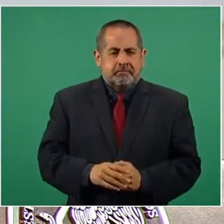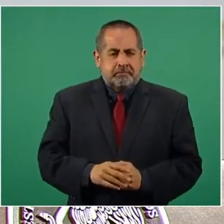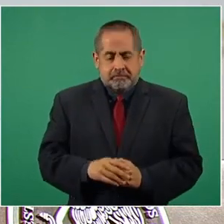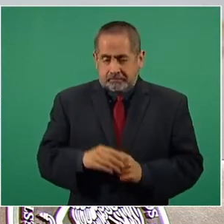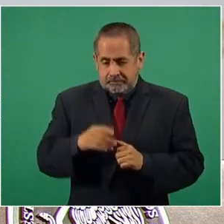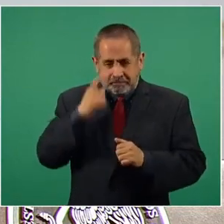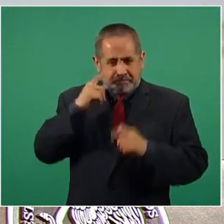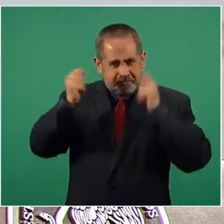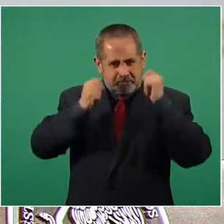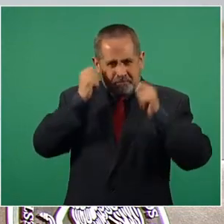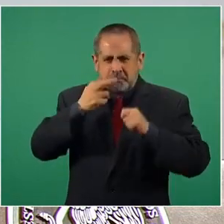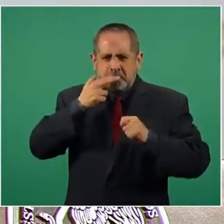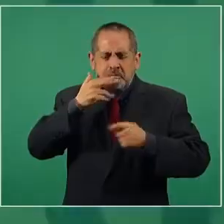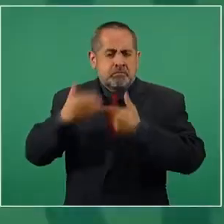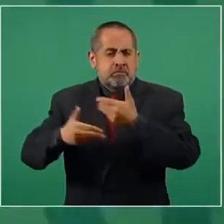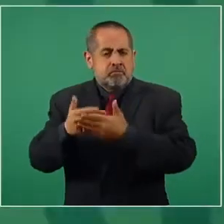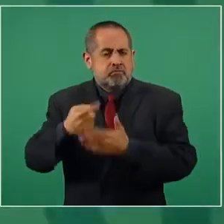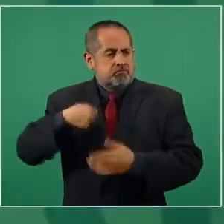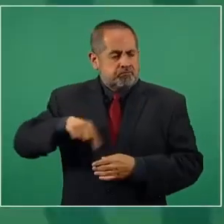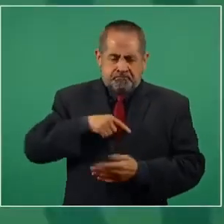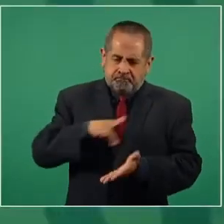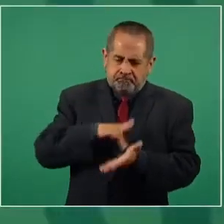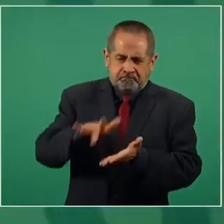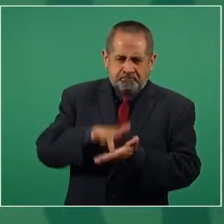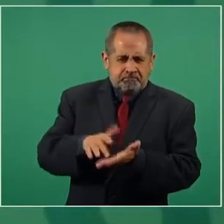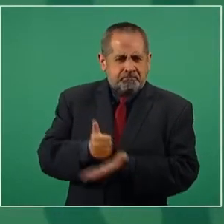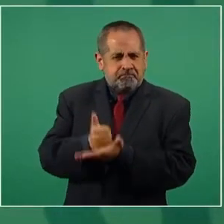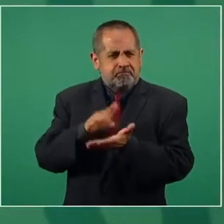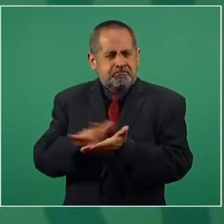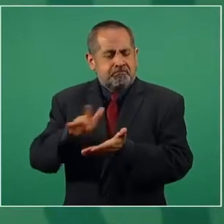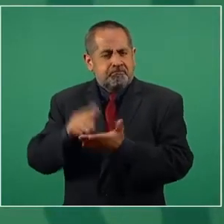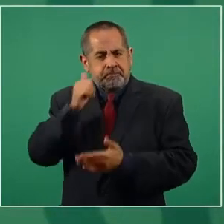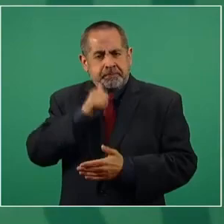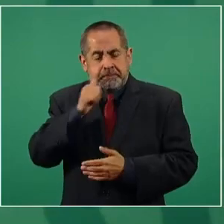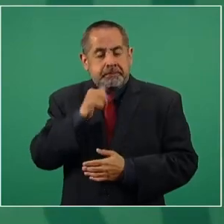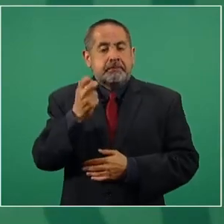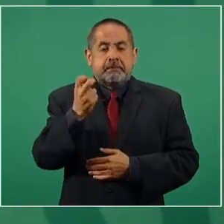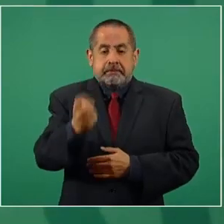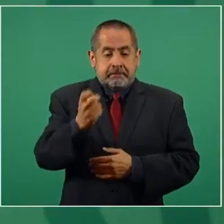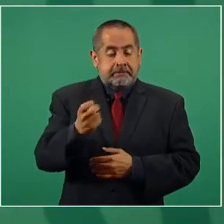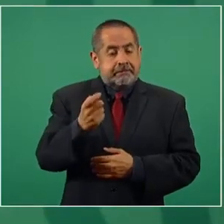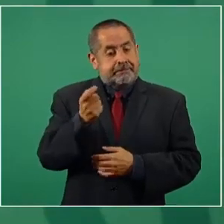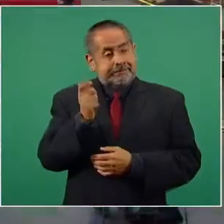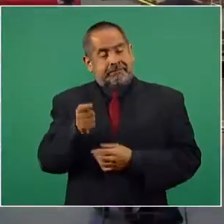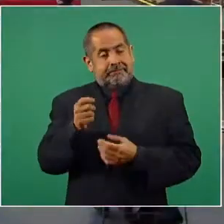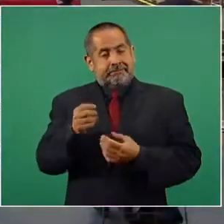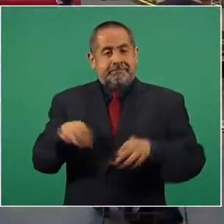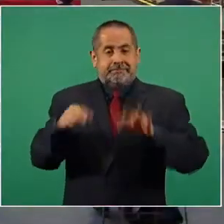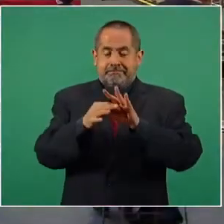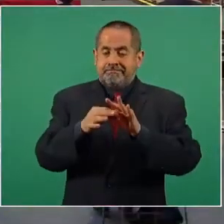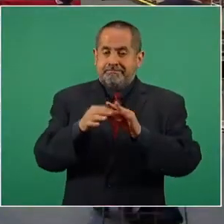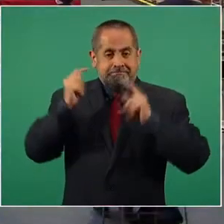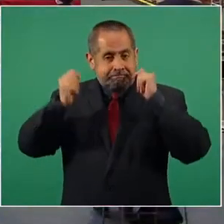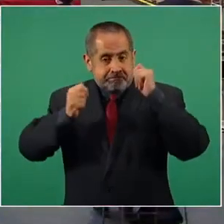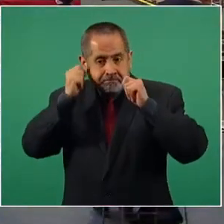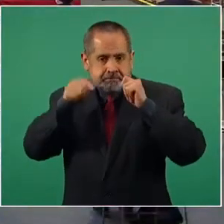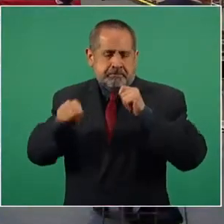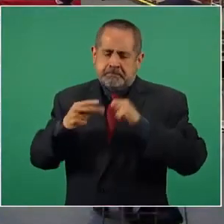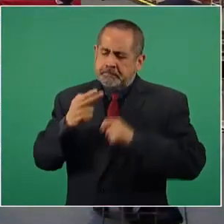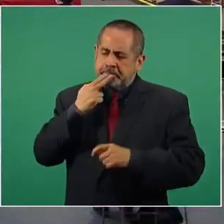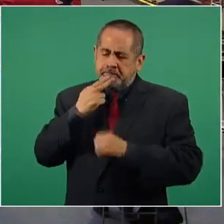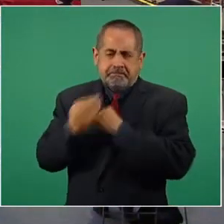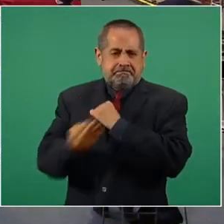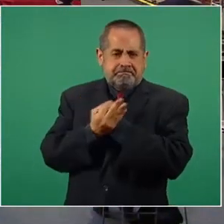la actividad turística, y nosotros vamos a estar apoyando siempre, porque es una actividad importantísima para la